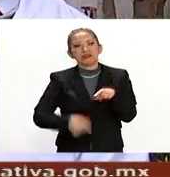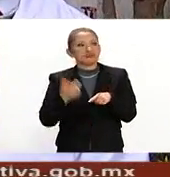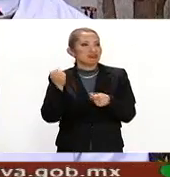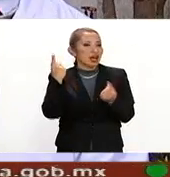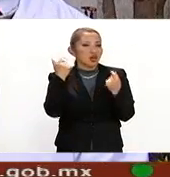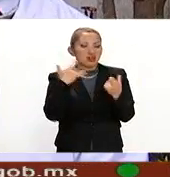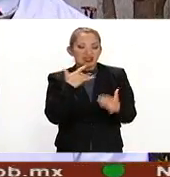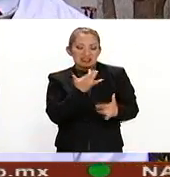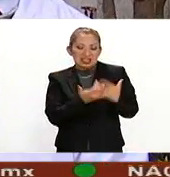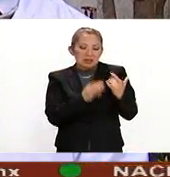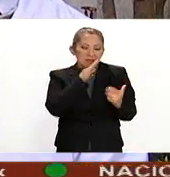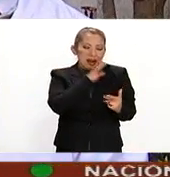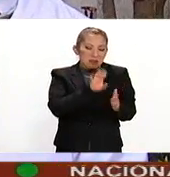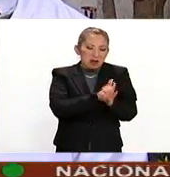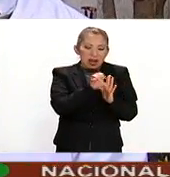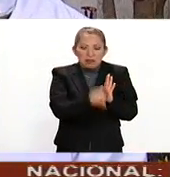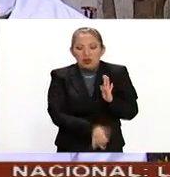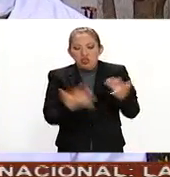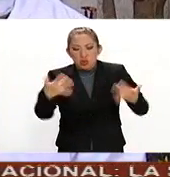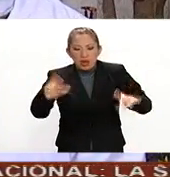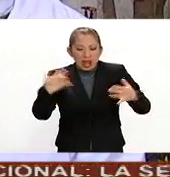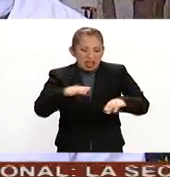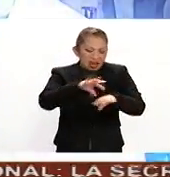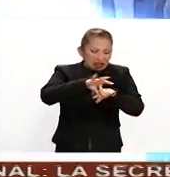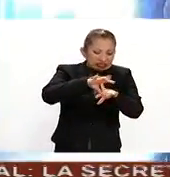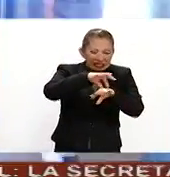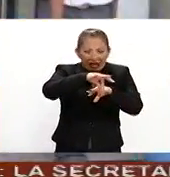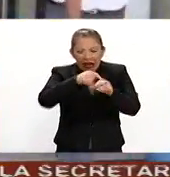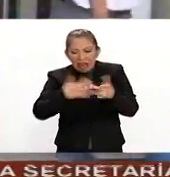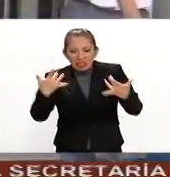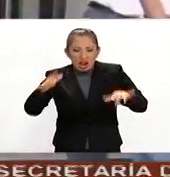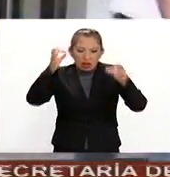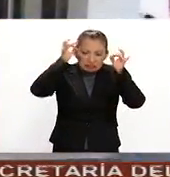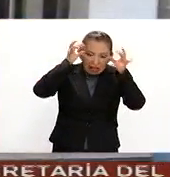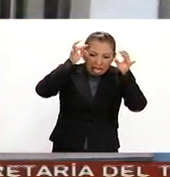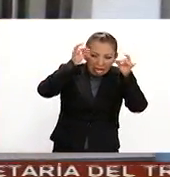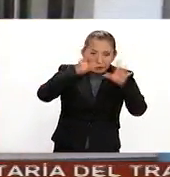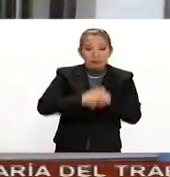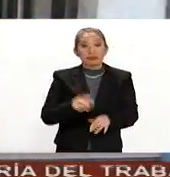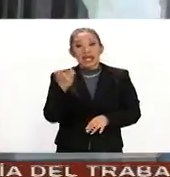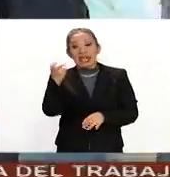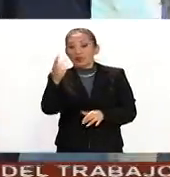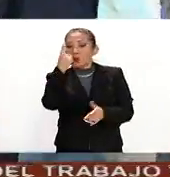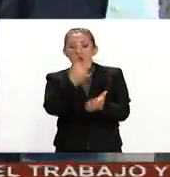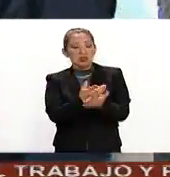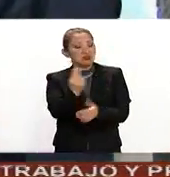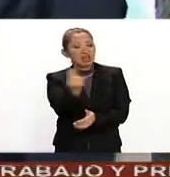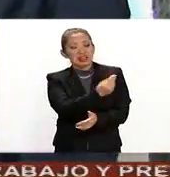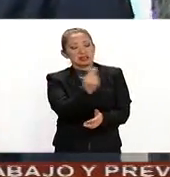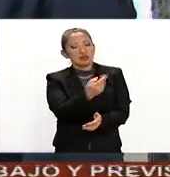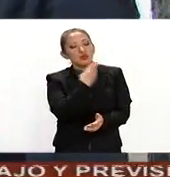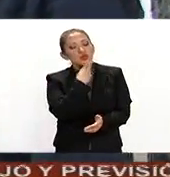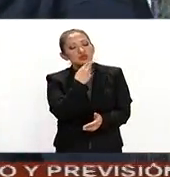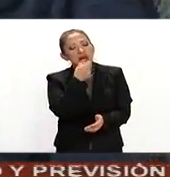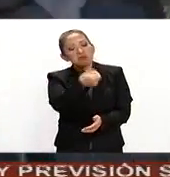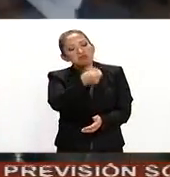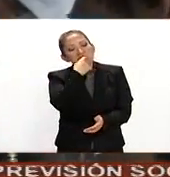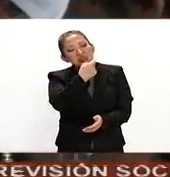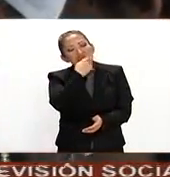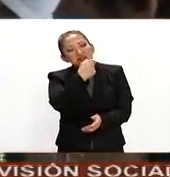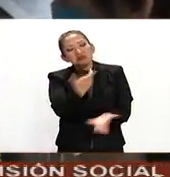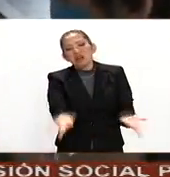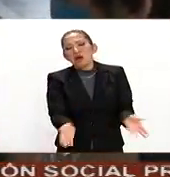alguna sintomatología que tenemos como dolor de articulaciones, dolor de cabeza. Para esto únicamente requerimos utilizar